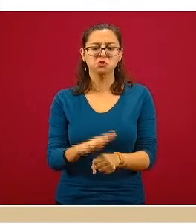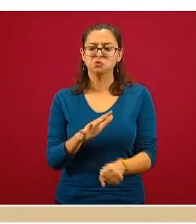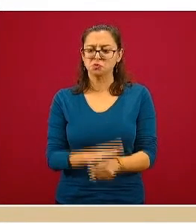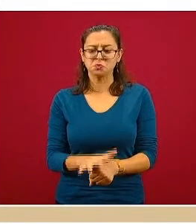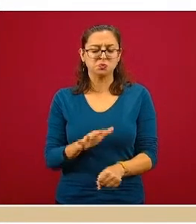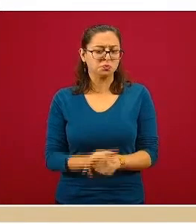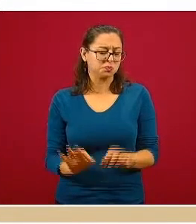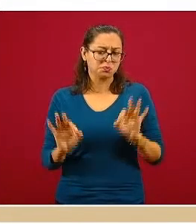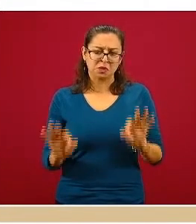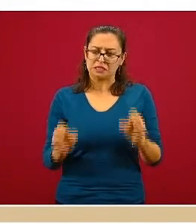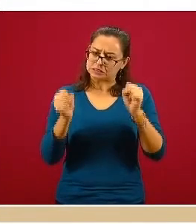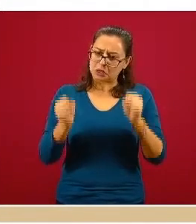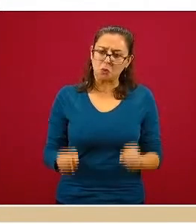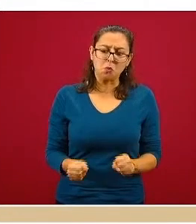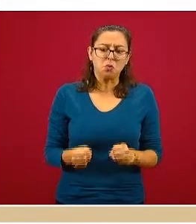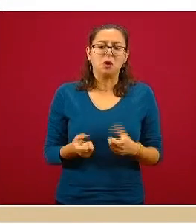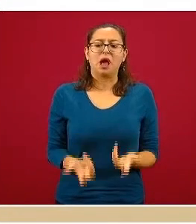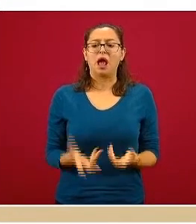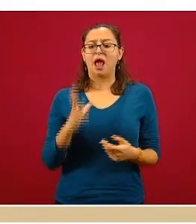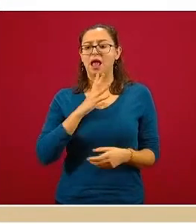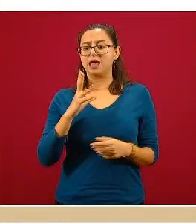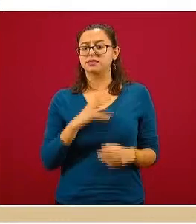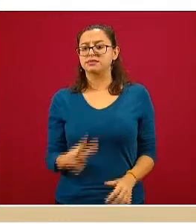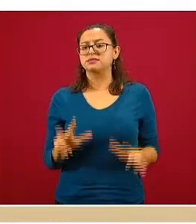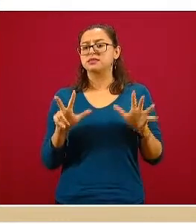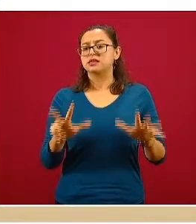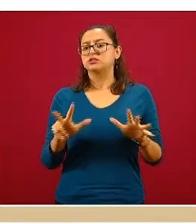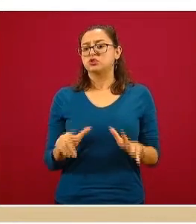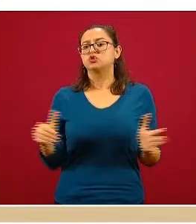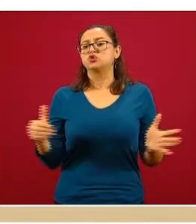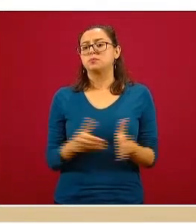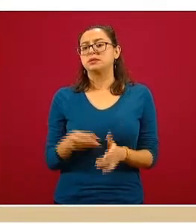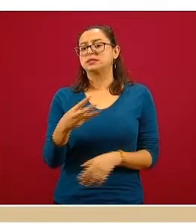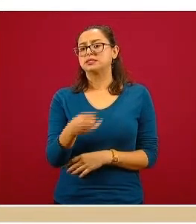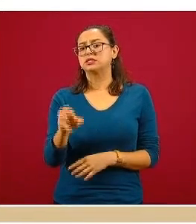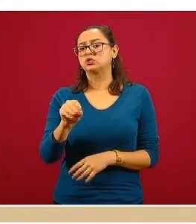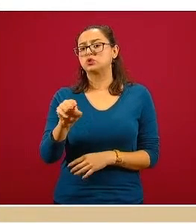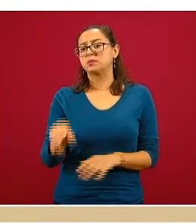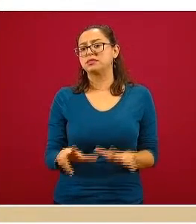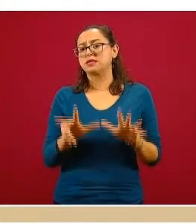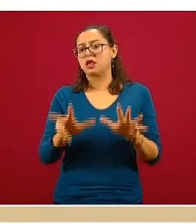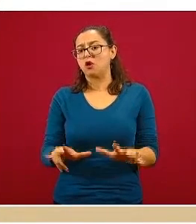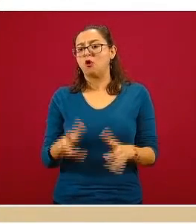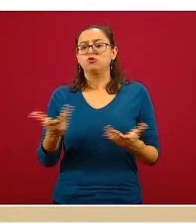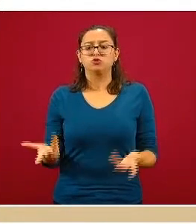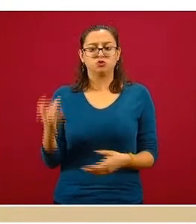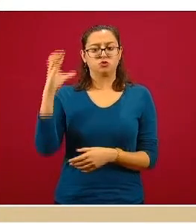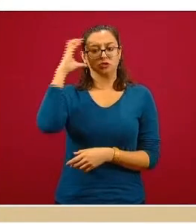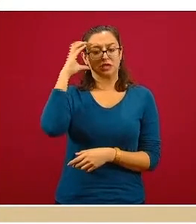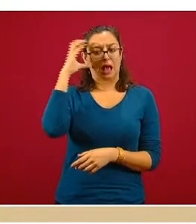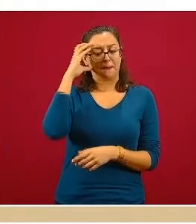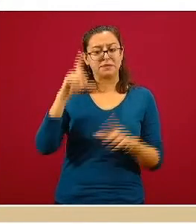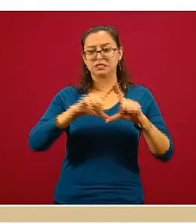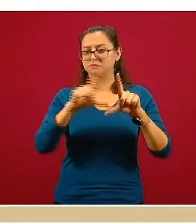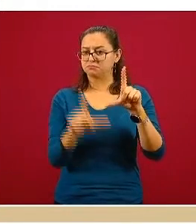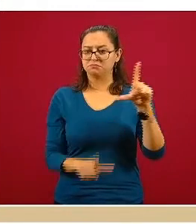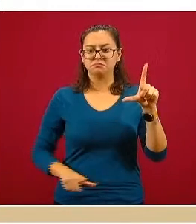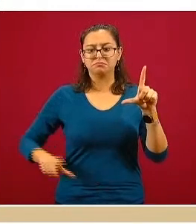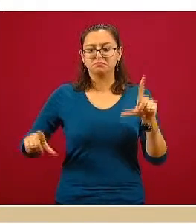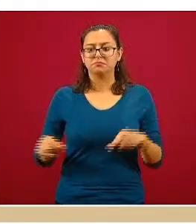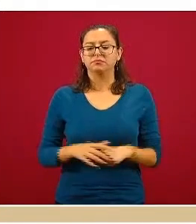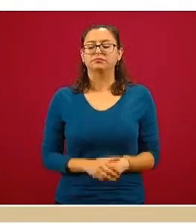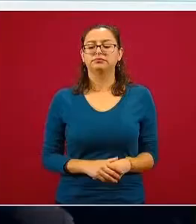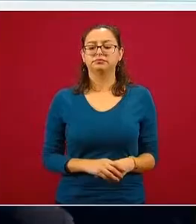de disponibilidad, son 18.398 las camas disponibles en todo México para los pacientes